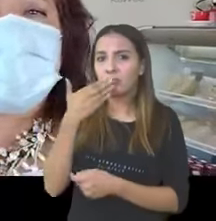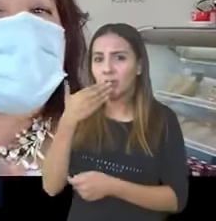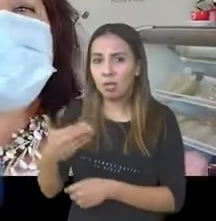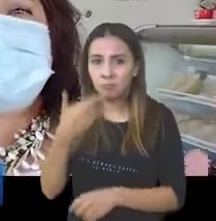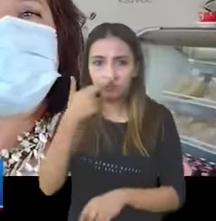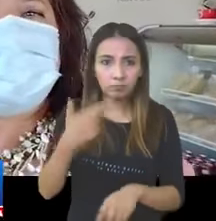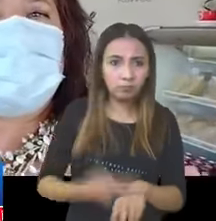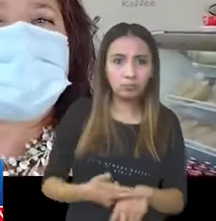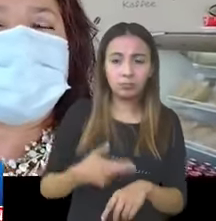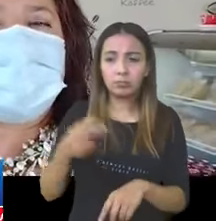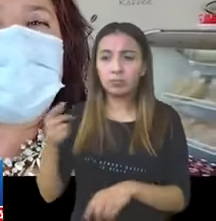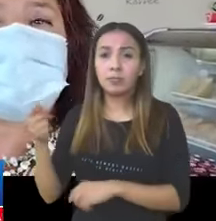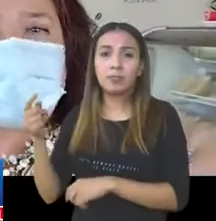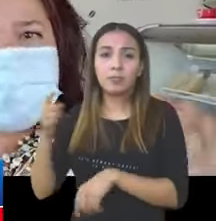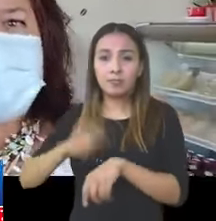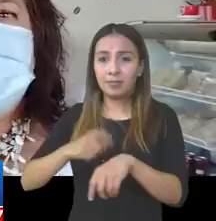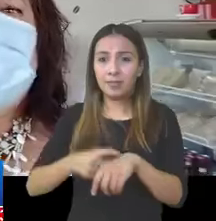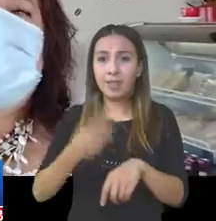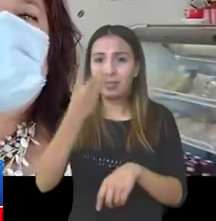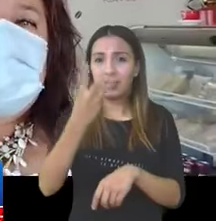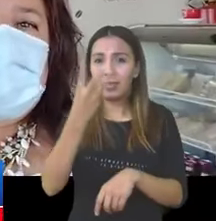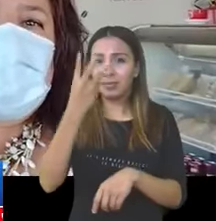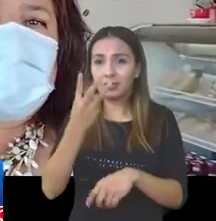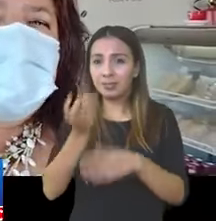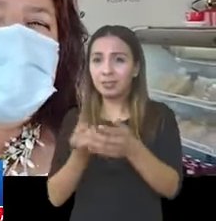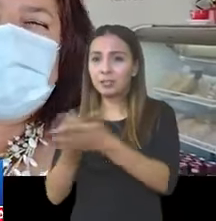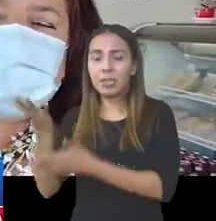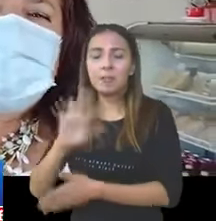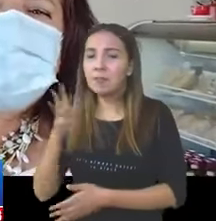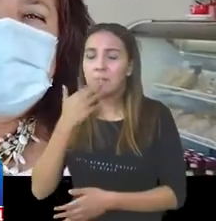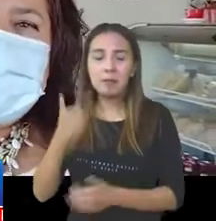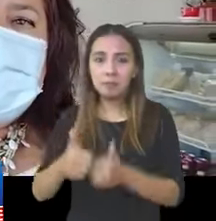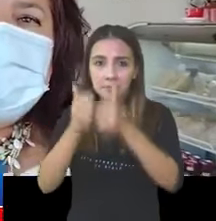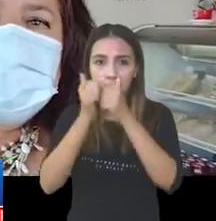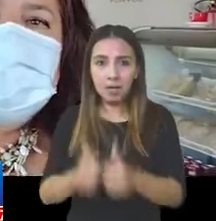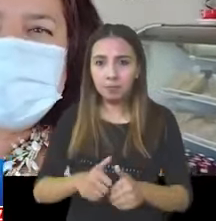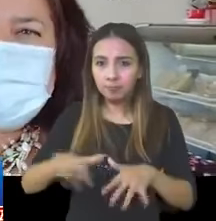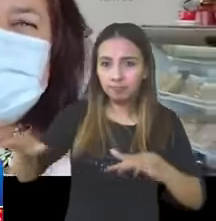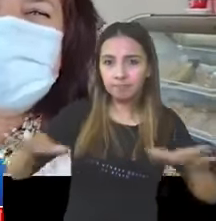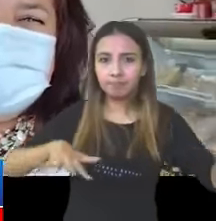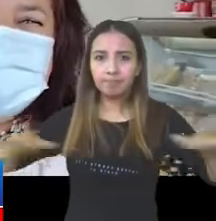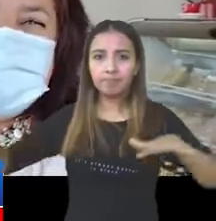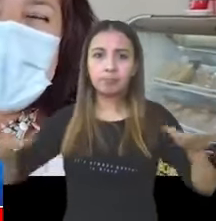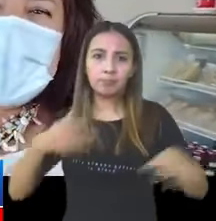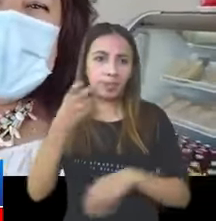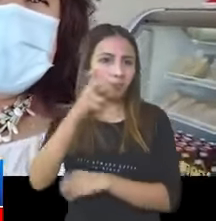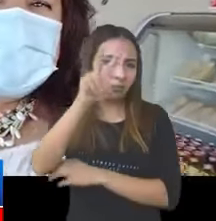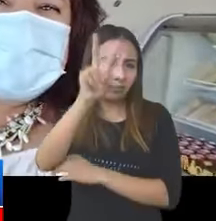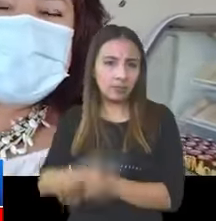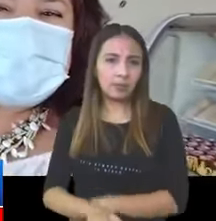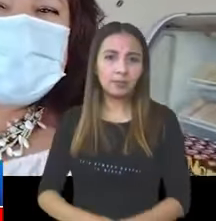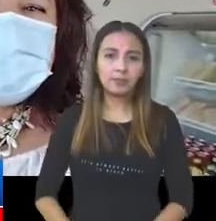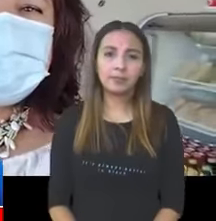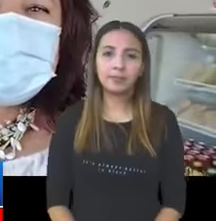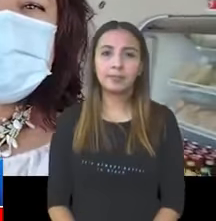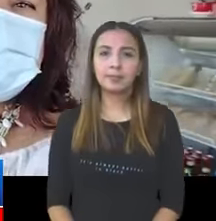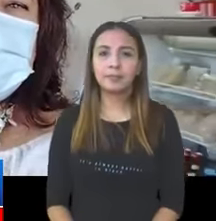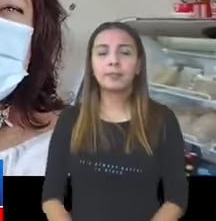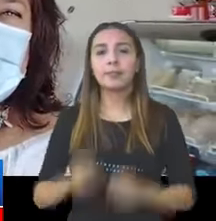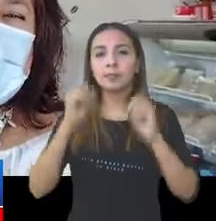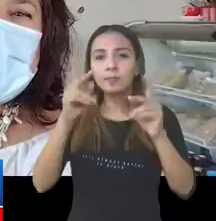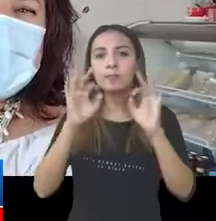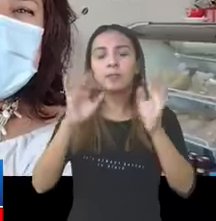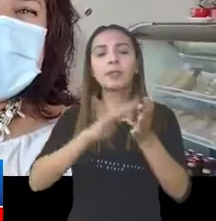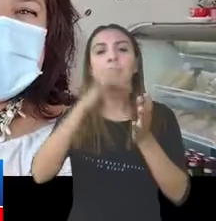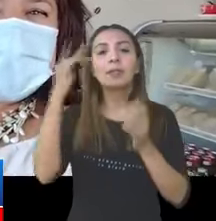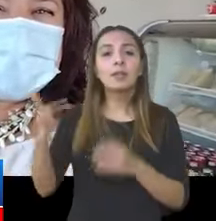que llegan las 3, su hora de salida, y ahí se queda cuando hay trabajo. Entonces, la verdad es la verdad. Correcto, gracias. Ya para